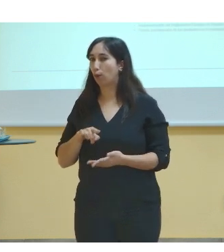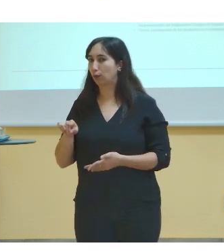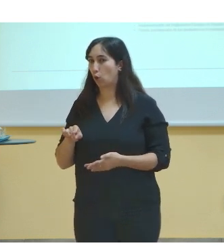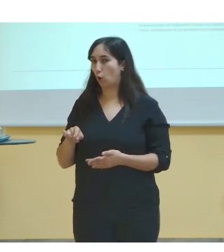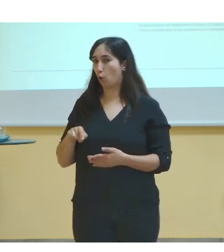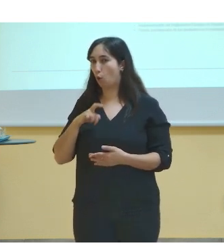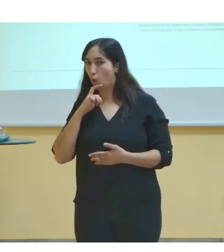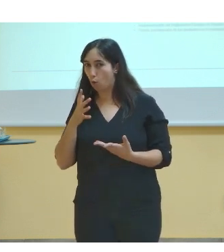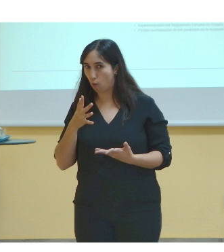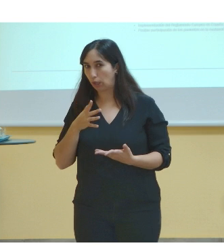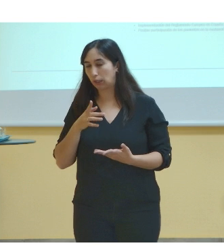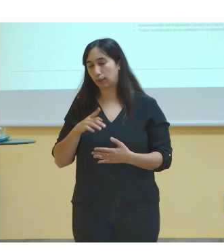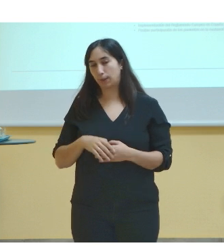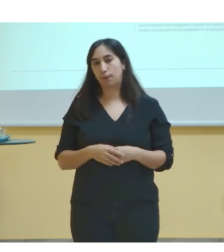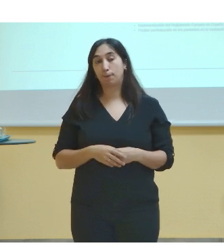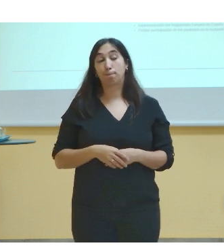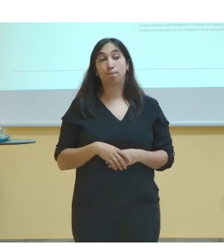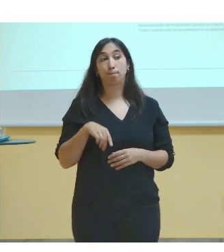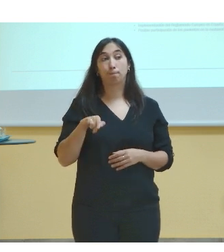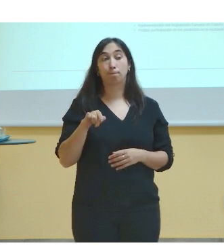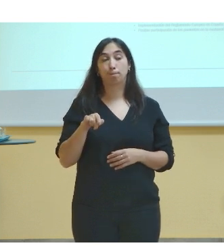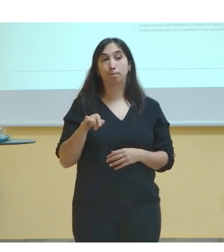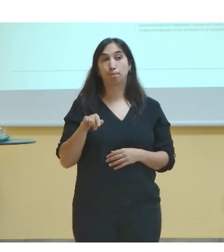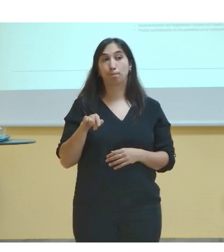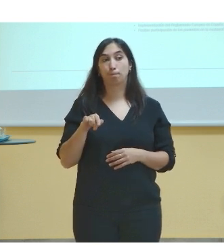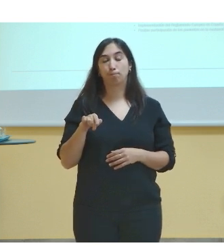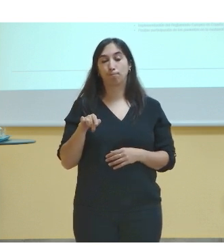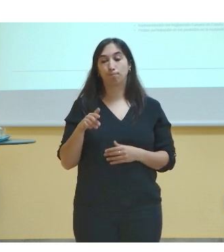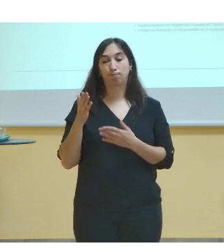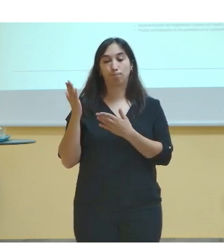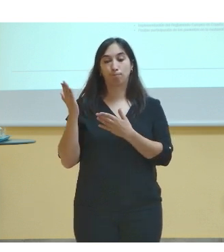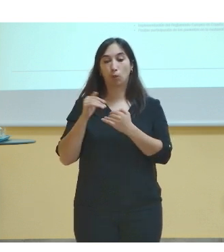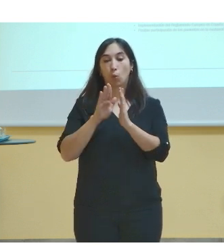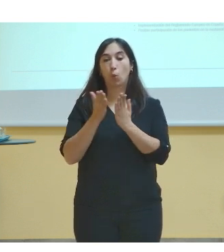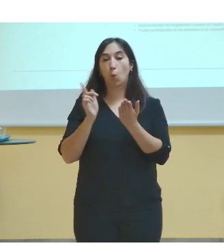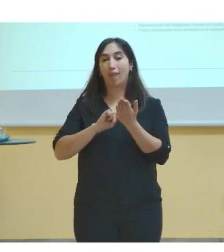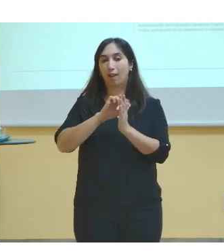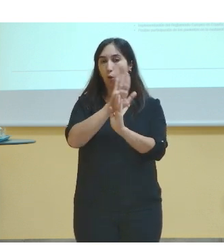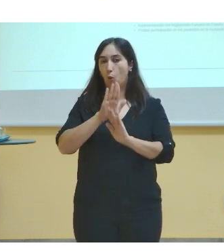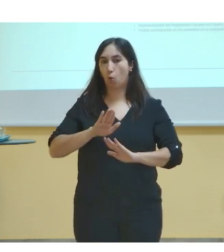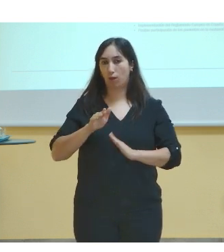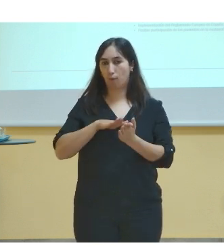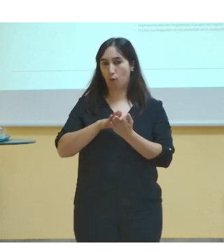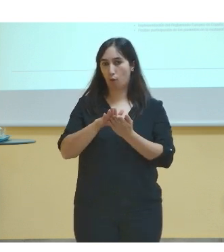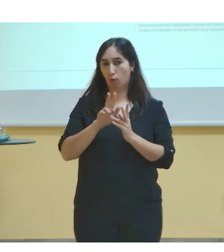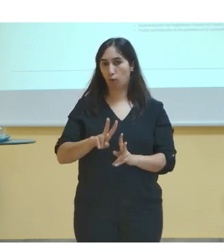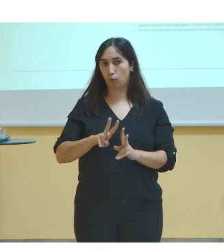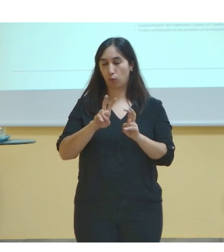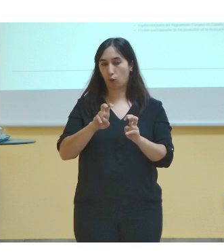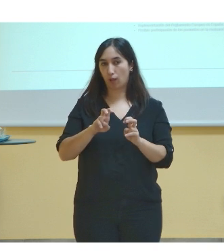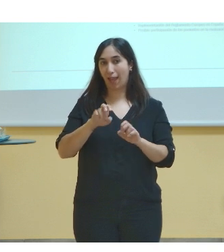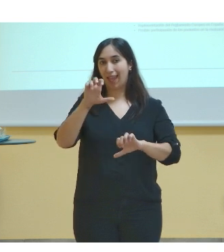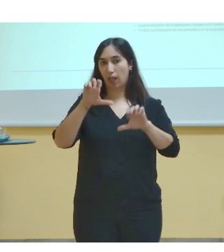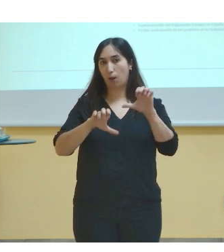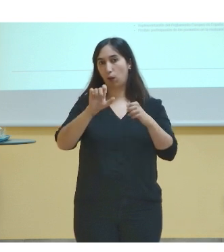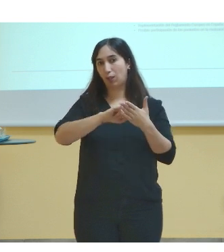muestras. Y este es el último cuaderno que hemos editado, que es el de evaluación de